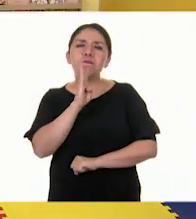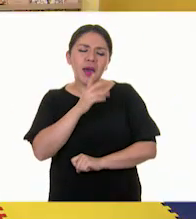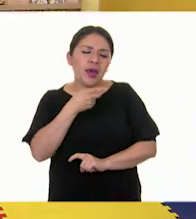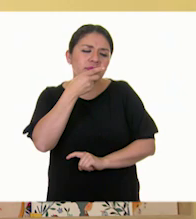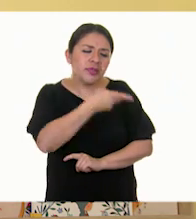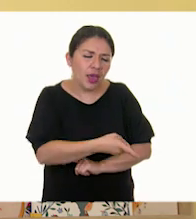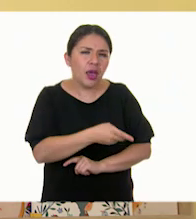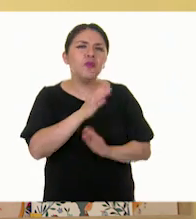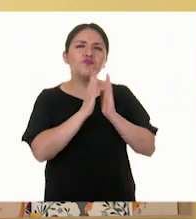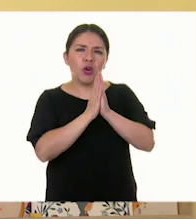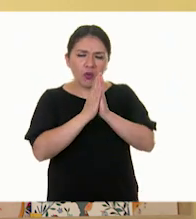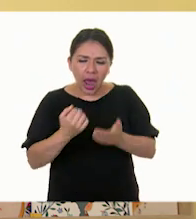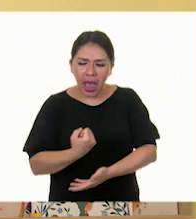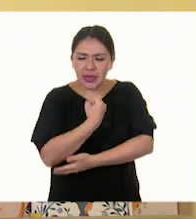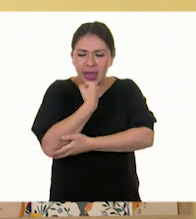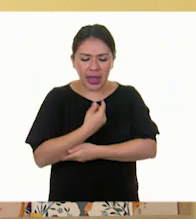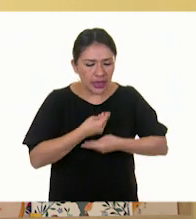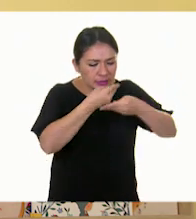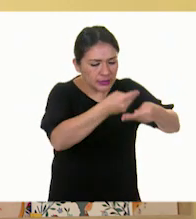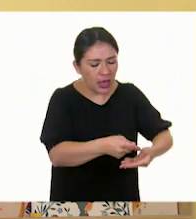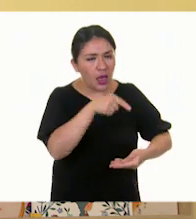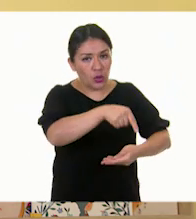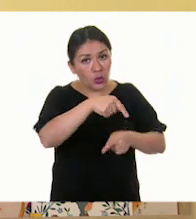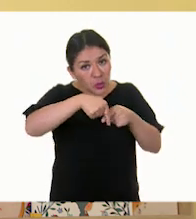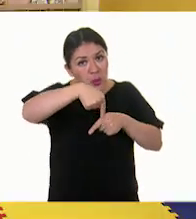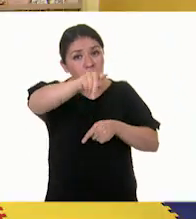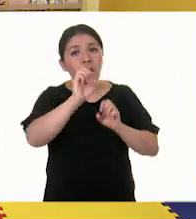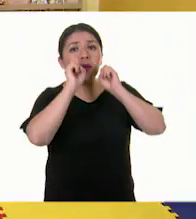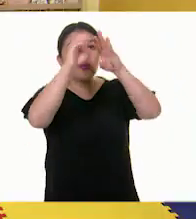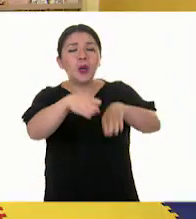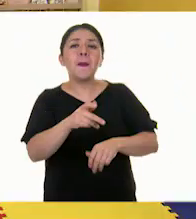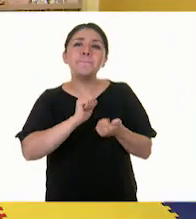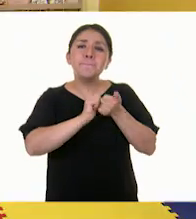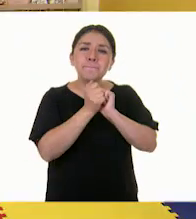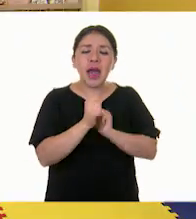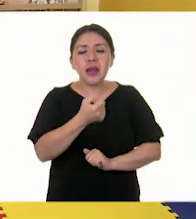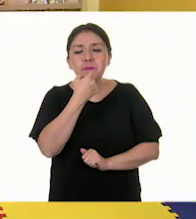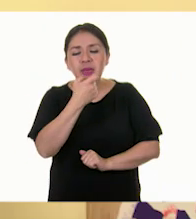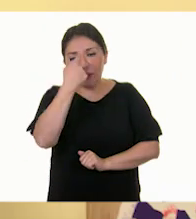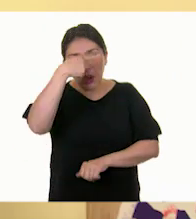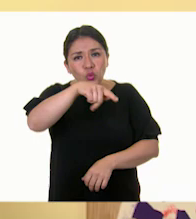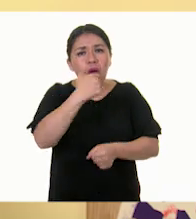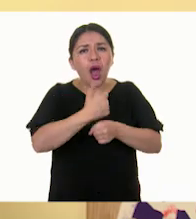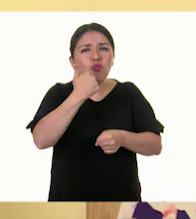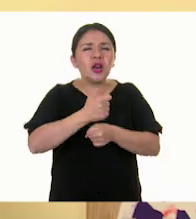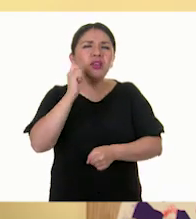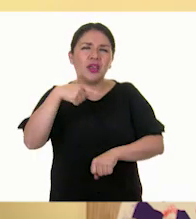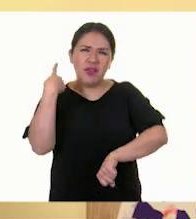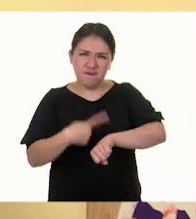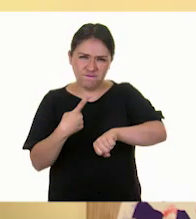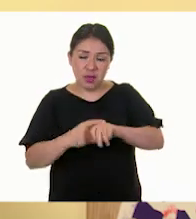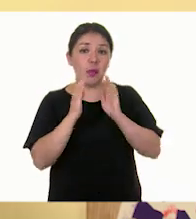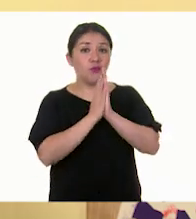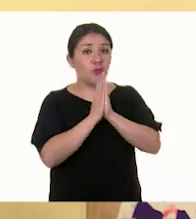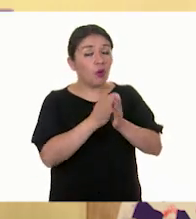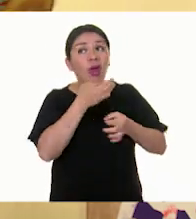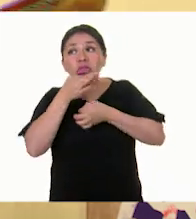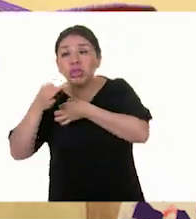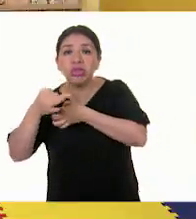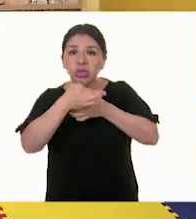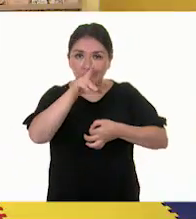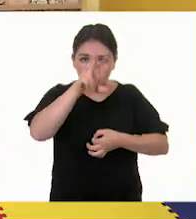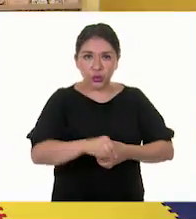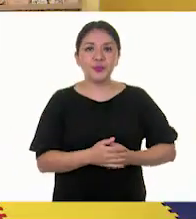Roja le dio una canasta y le dijo: lleva este pan y estas medicinas a tu abuelita que está enferma. Por favor, no te distraigas.